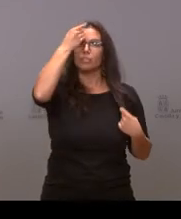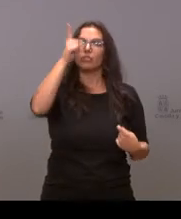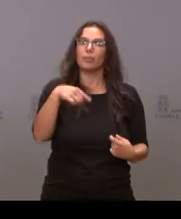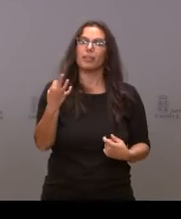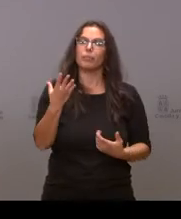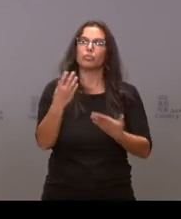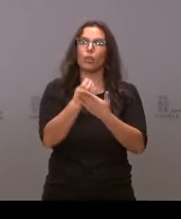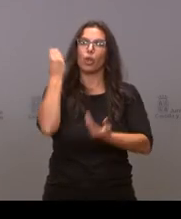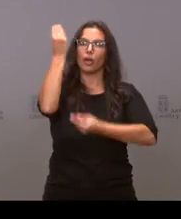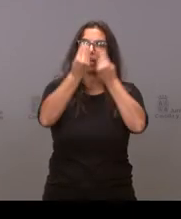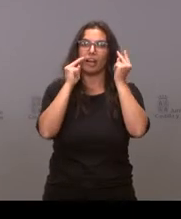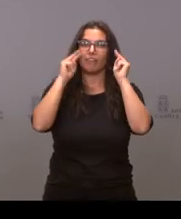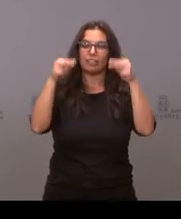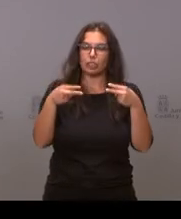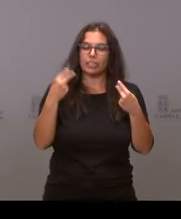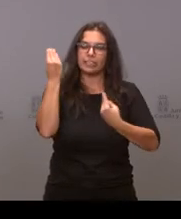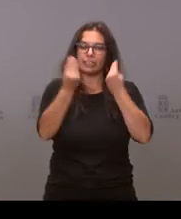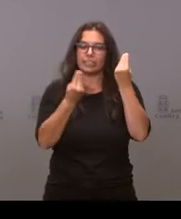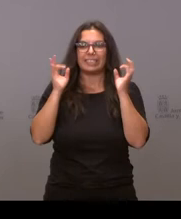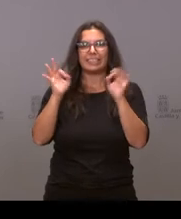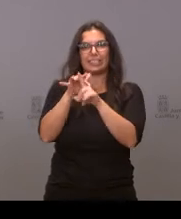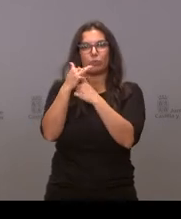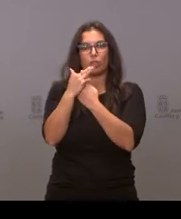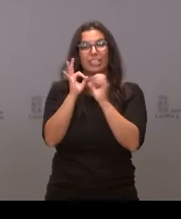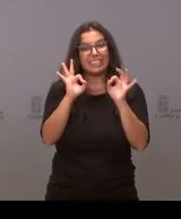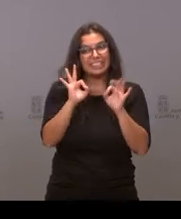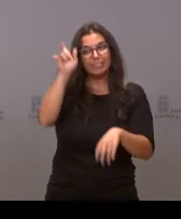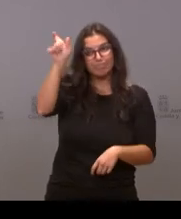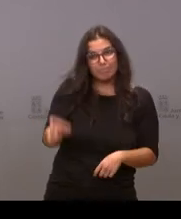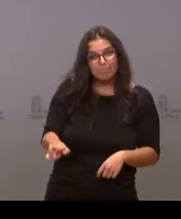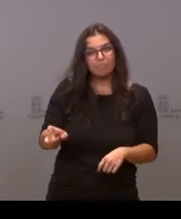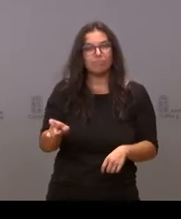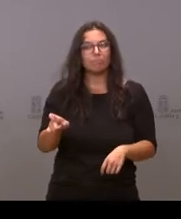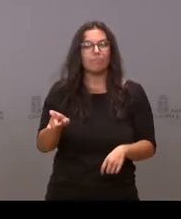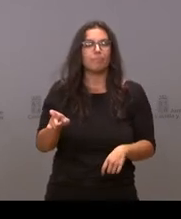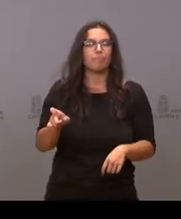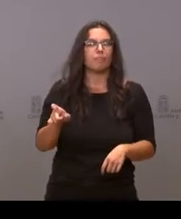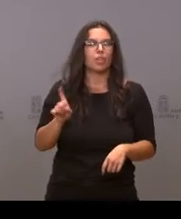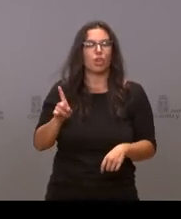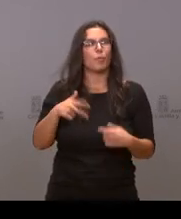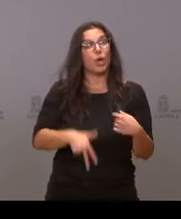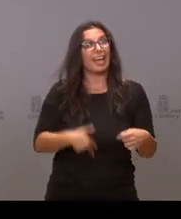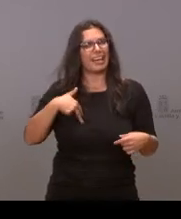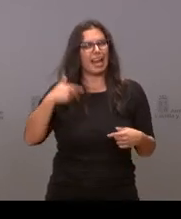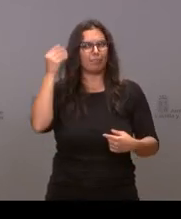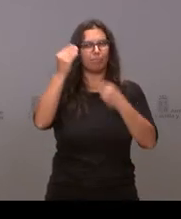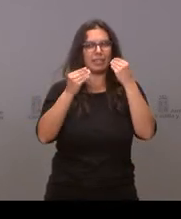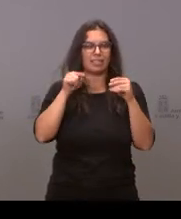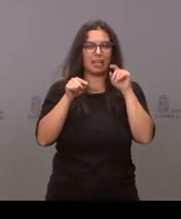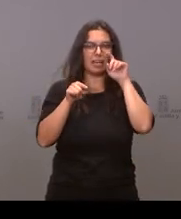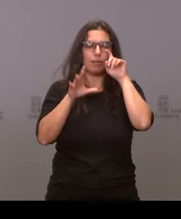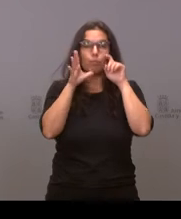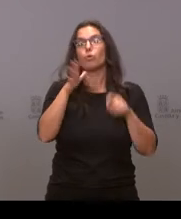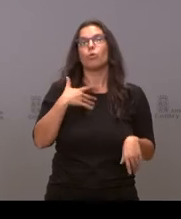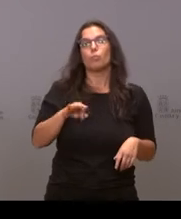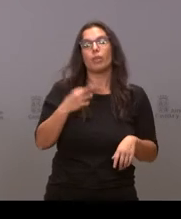reflexión sobre esta situación no tanto por el hecho concreto también sino porque a lo mejor lo que tenemos que